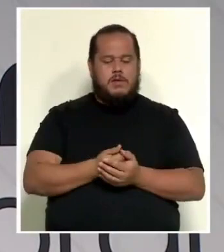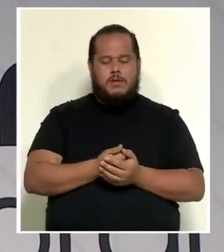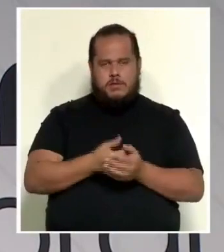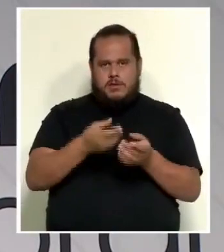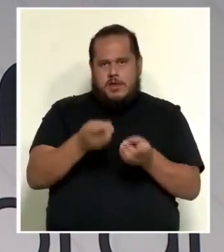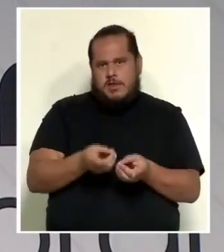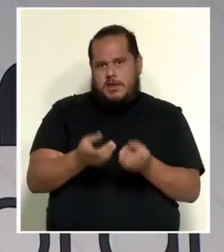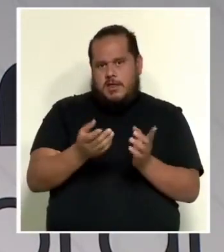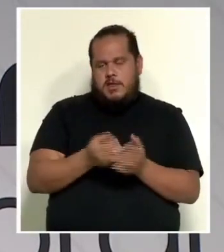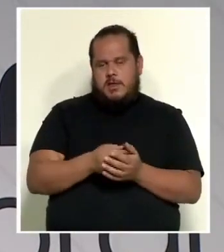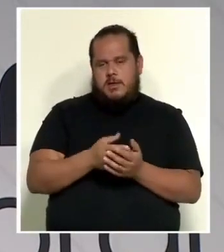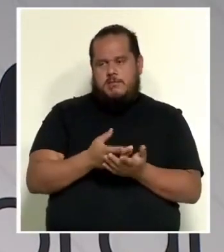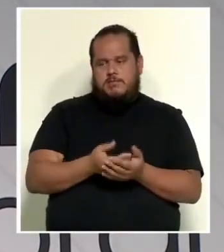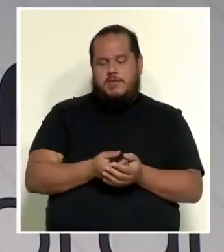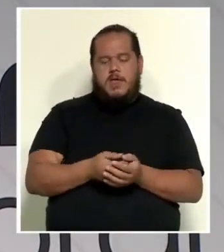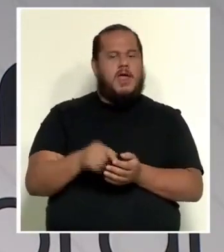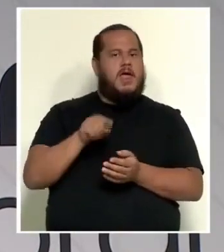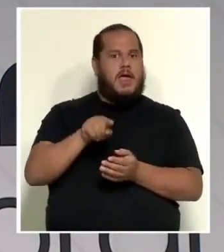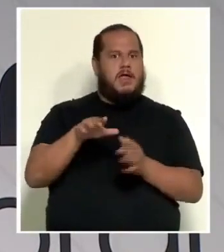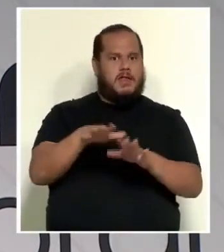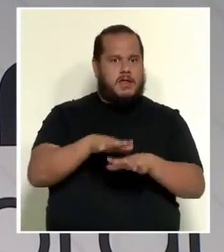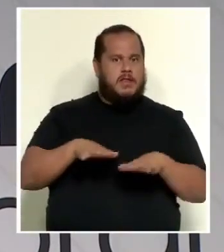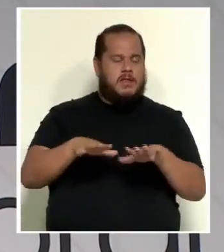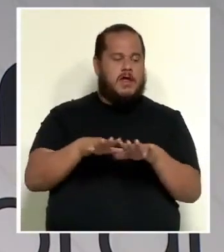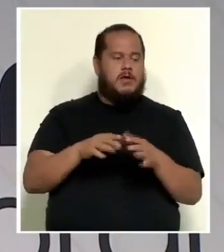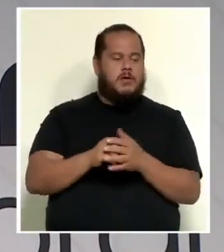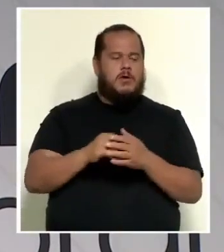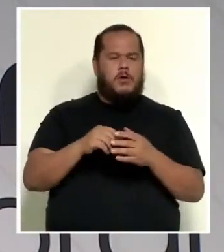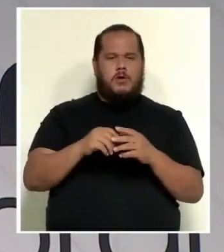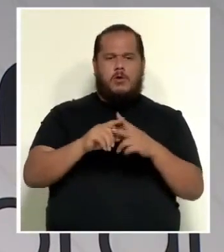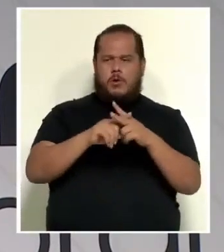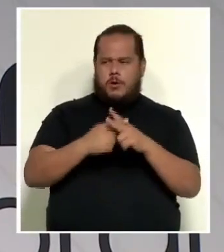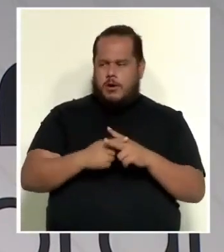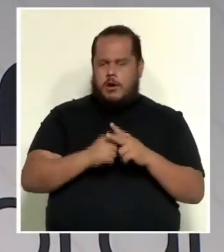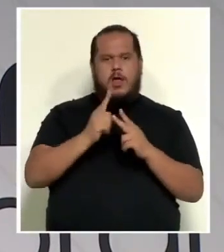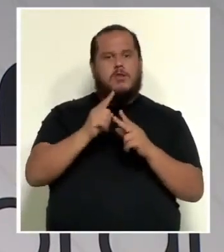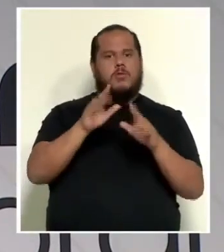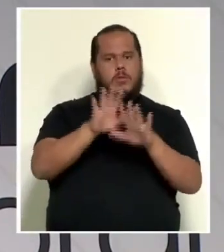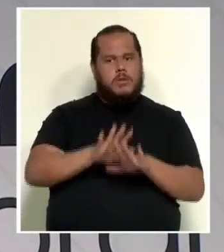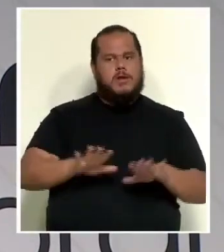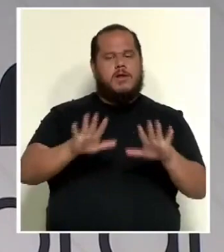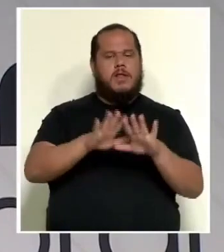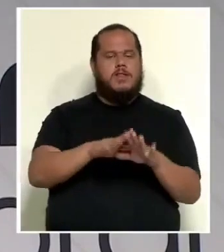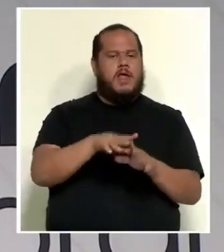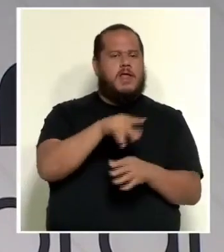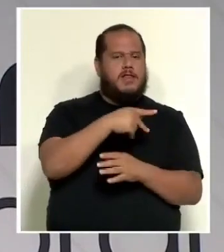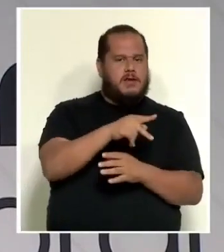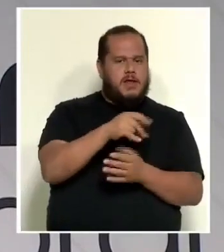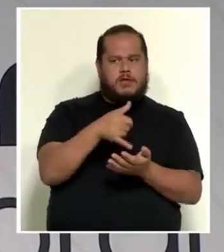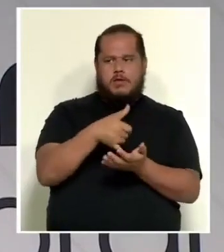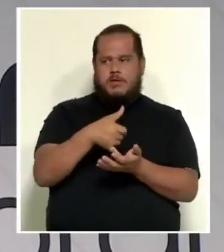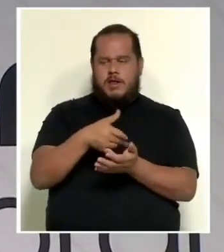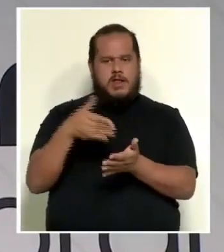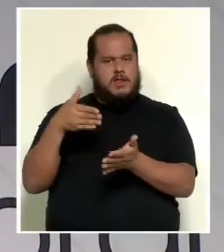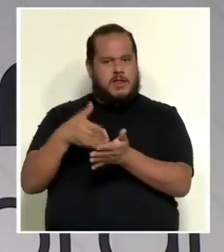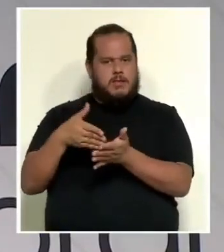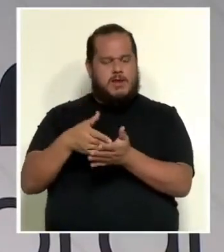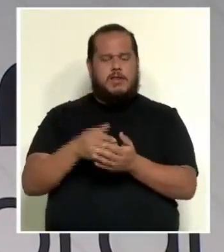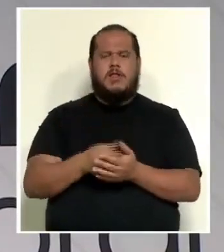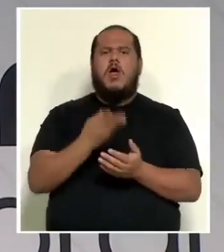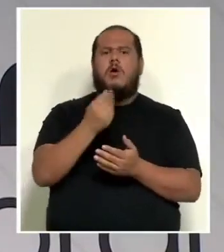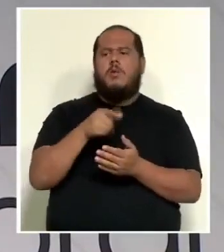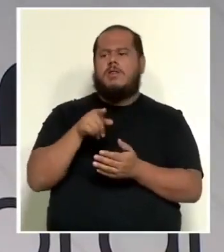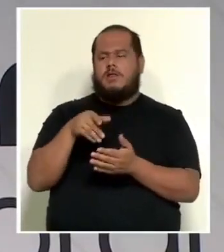Entonces, este escenario lo que configura es un panorama nuevamente de riesgos, debilidades y amenazas. ¿Cuántas de esas